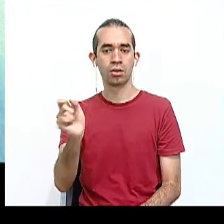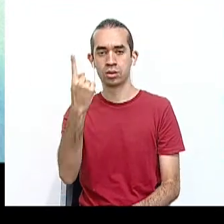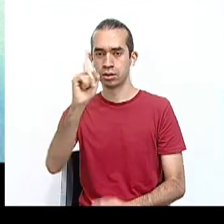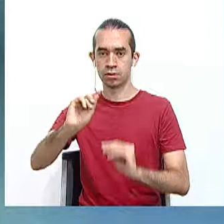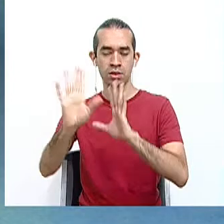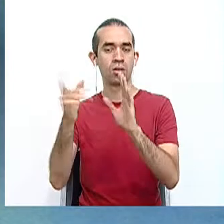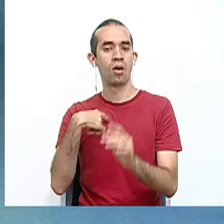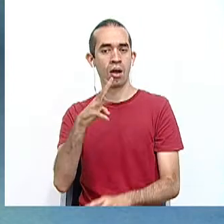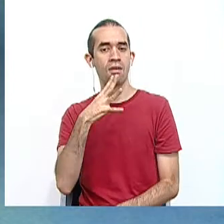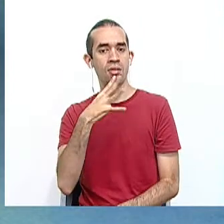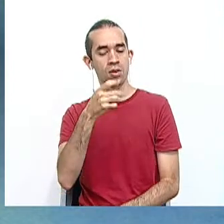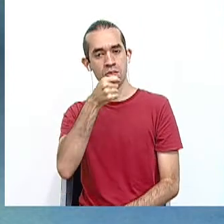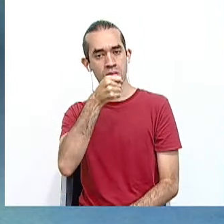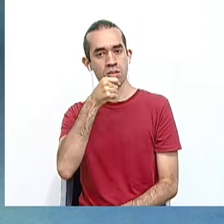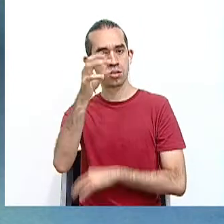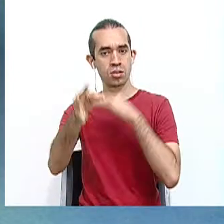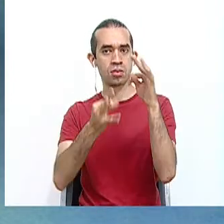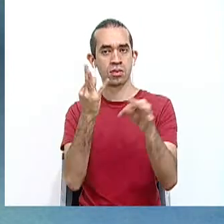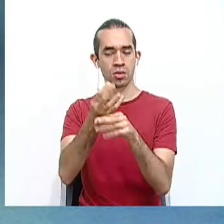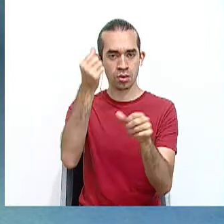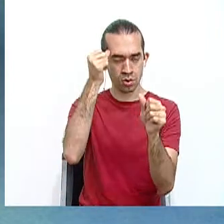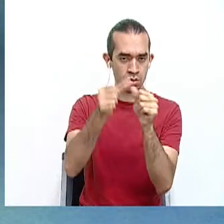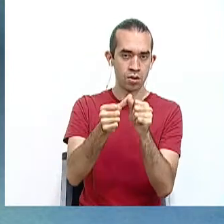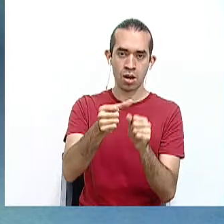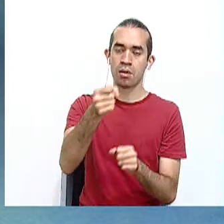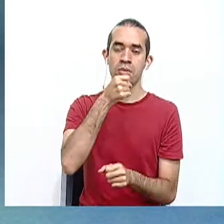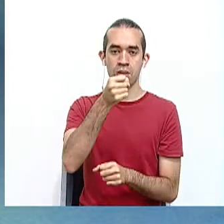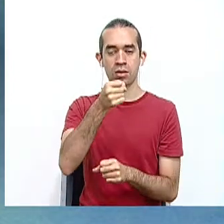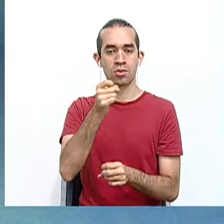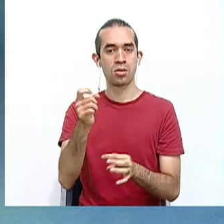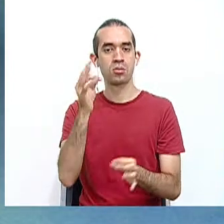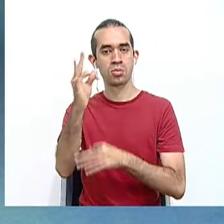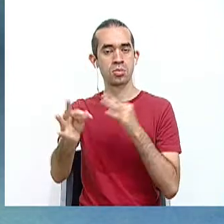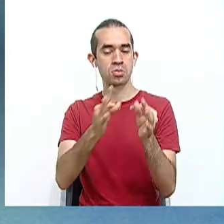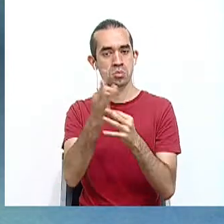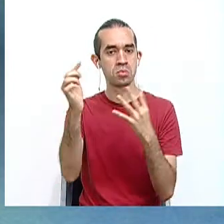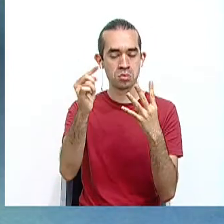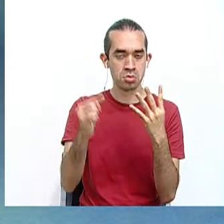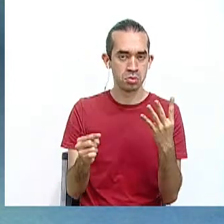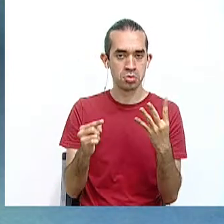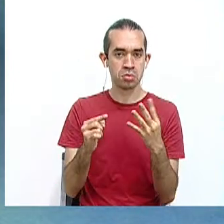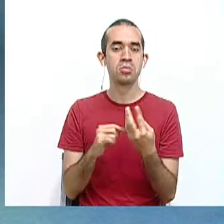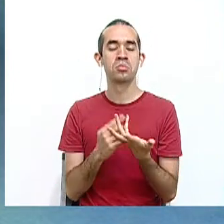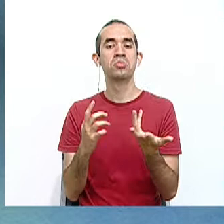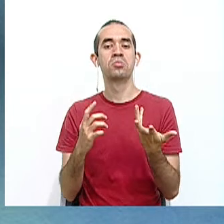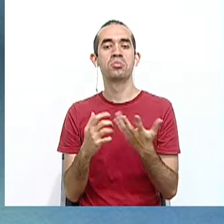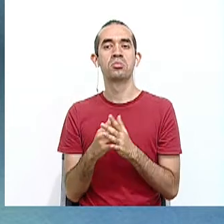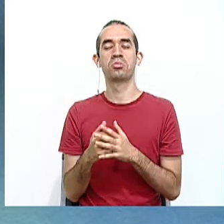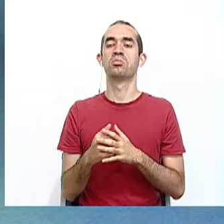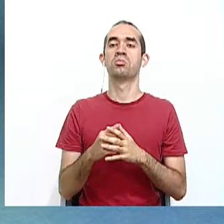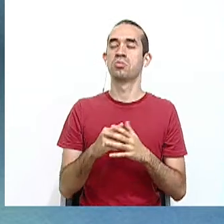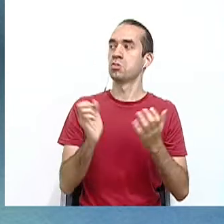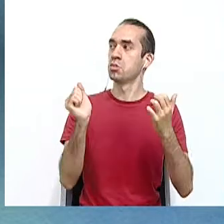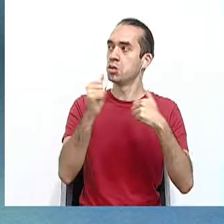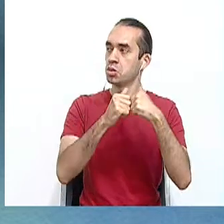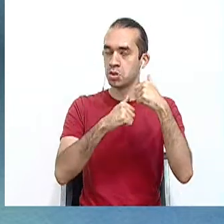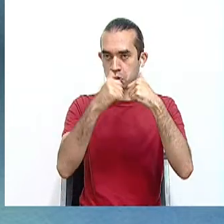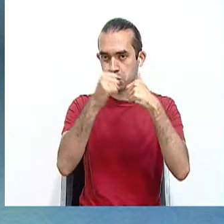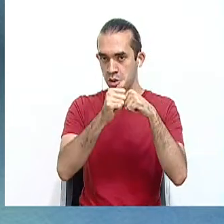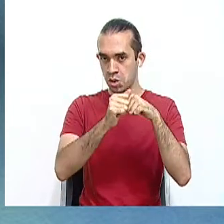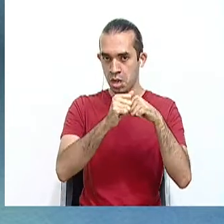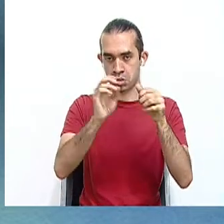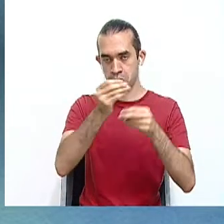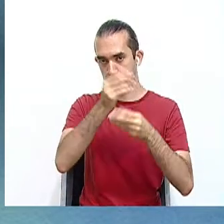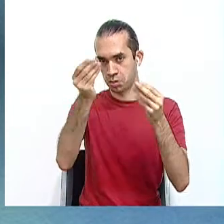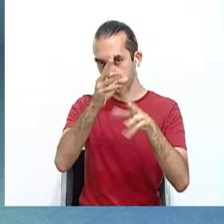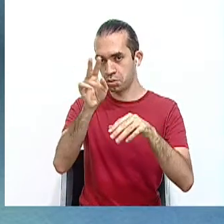¿Sí? Recordemos que los géneros periodísticos tienen como característica la adaptación de su estructura y la difusión de noticias a